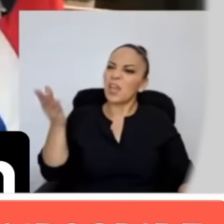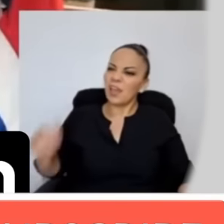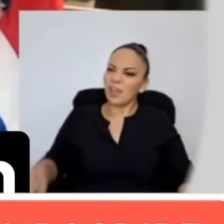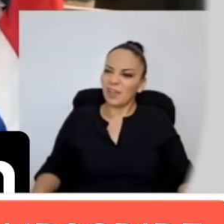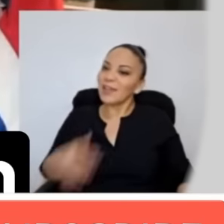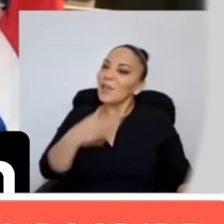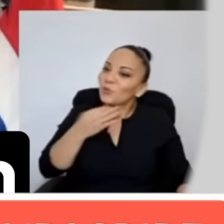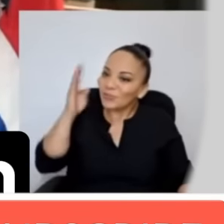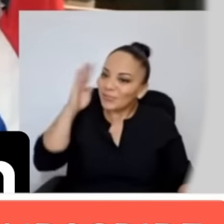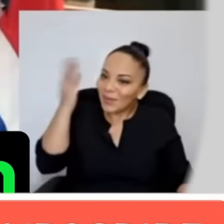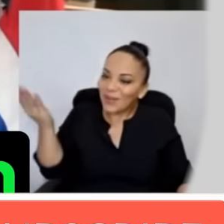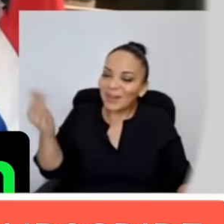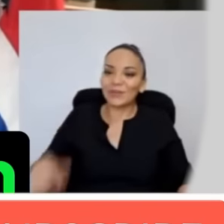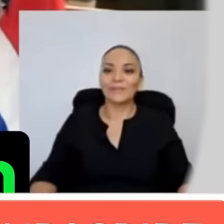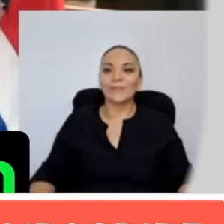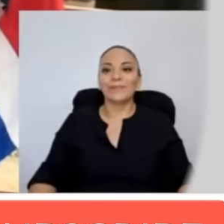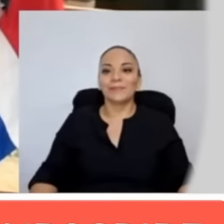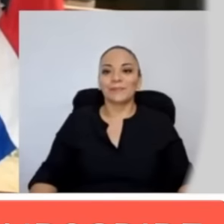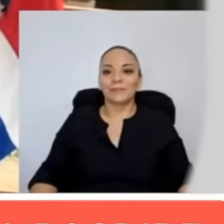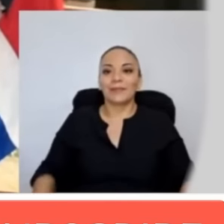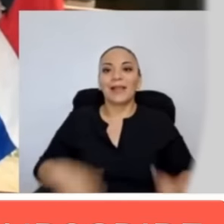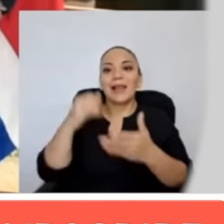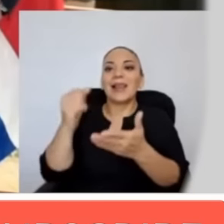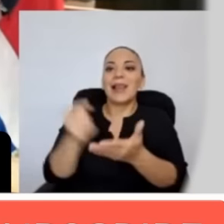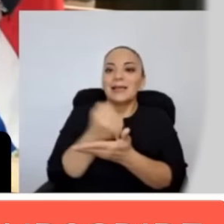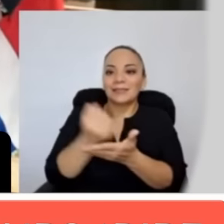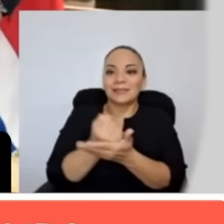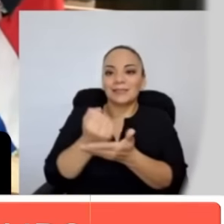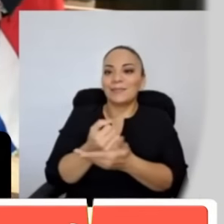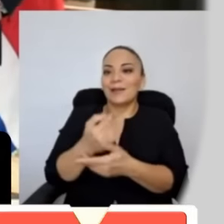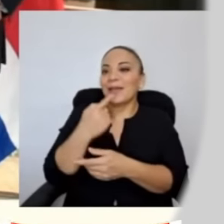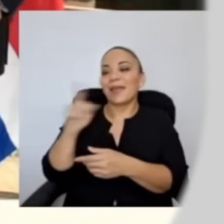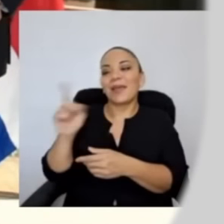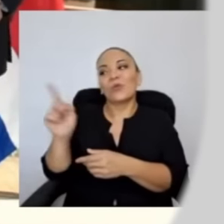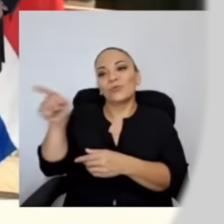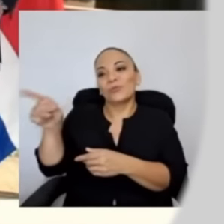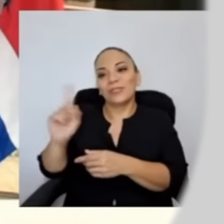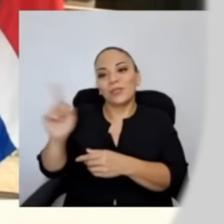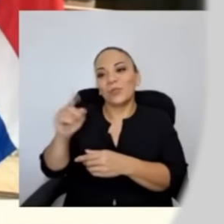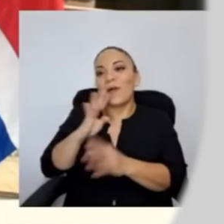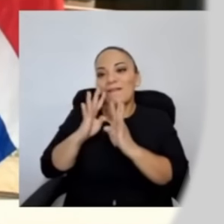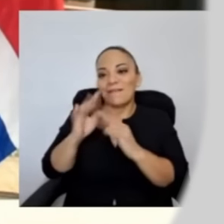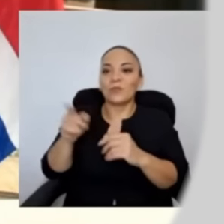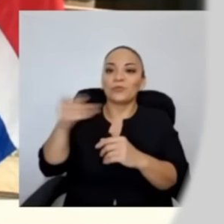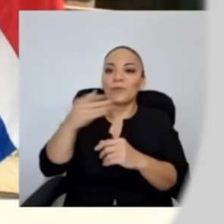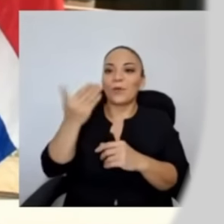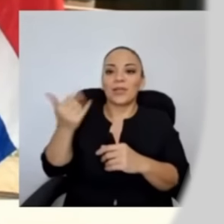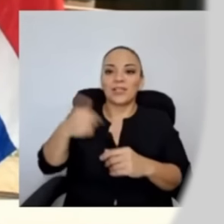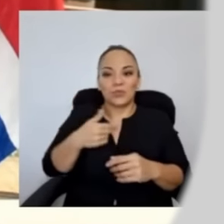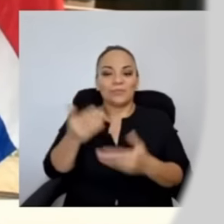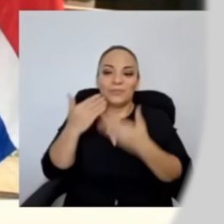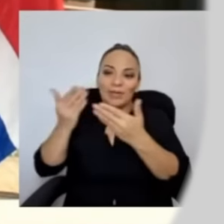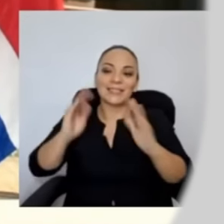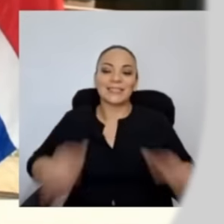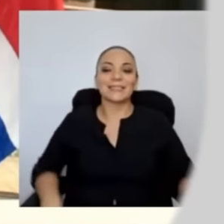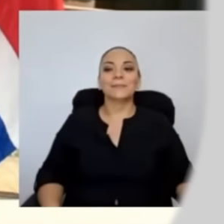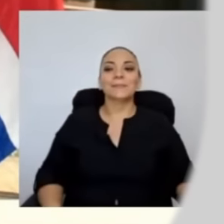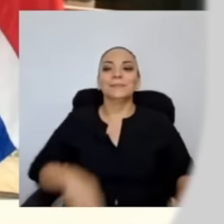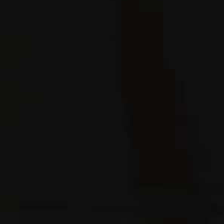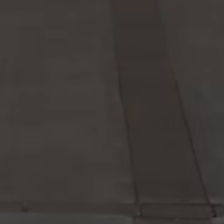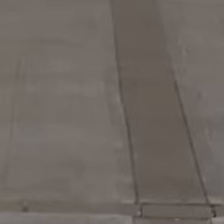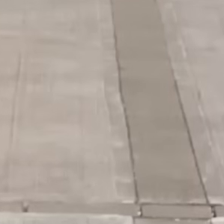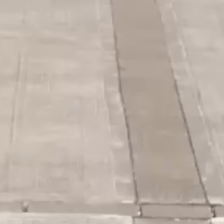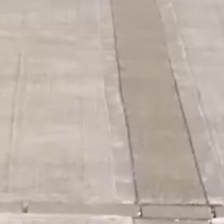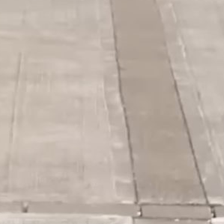saludarlo. Lástima que lo descalificaron de contestar esa pregunta, usted lo hubiera hecho mejor que yo. Gracias. Héctor Guzmán, de State